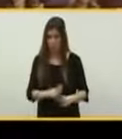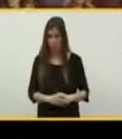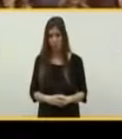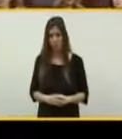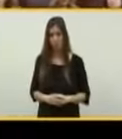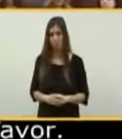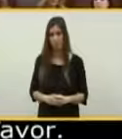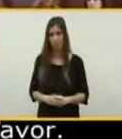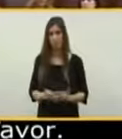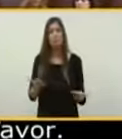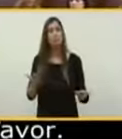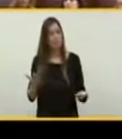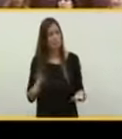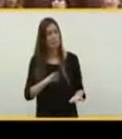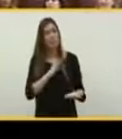Señorías.